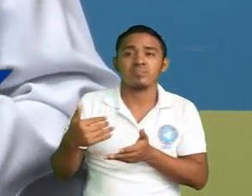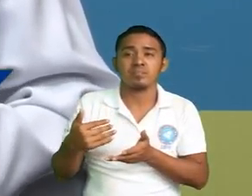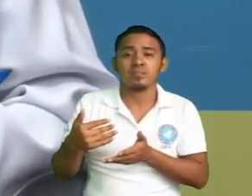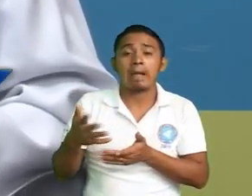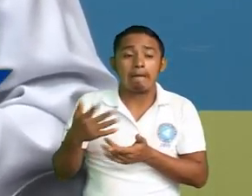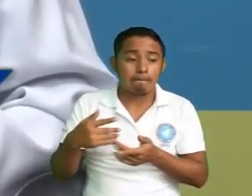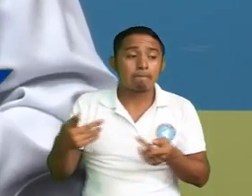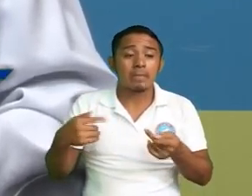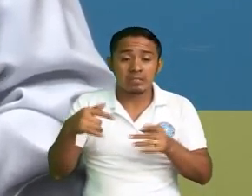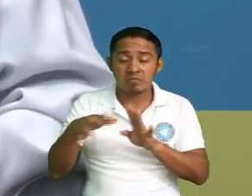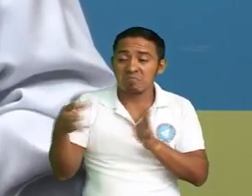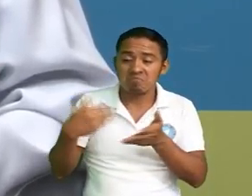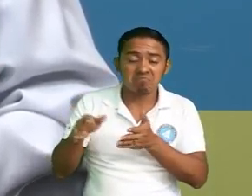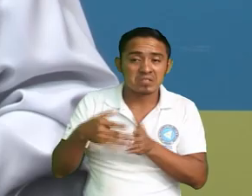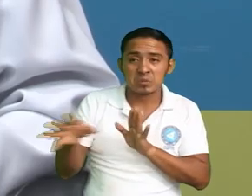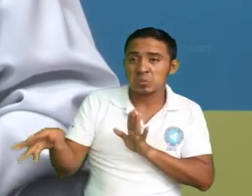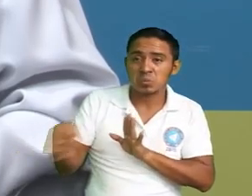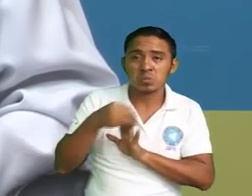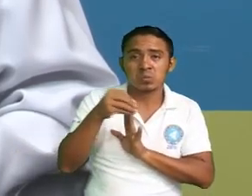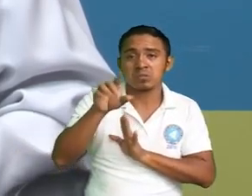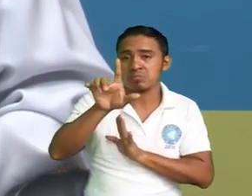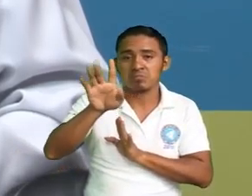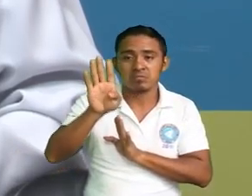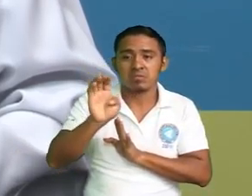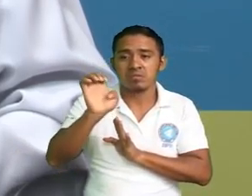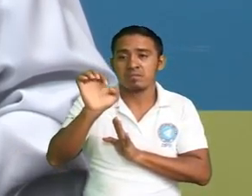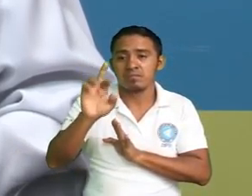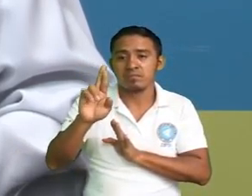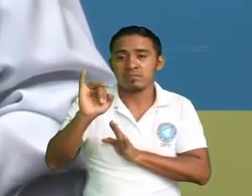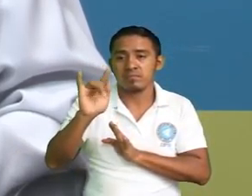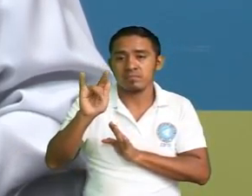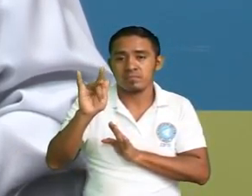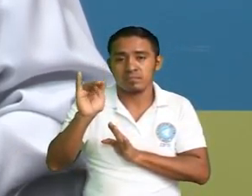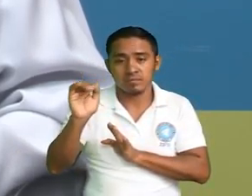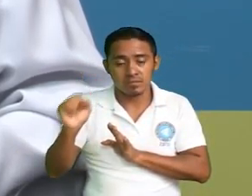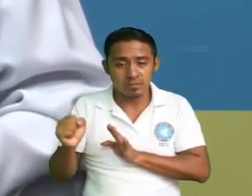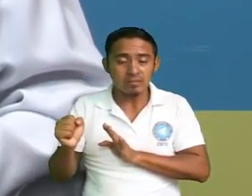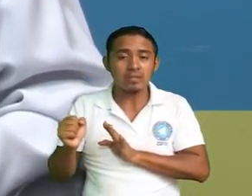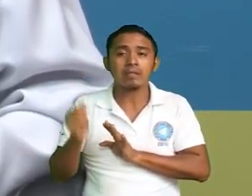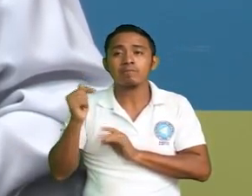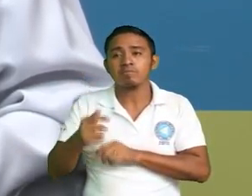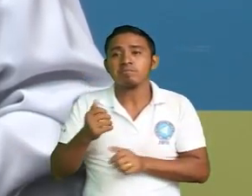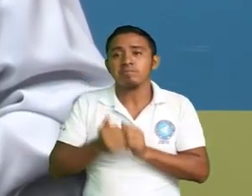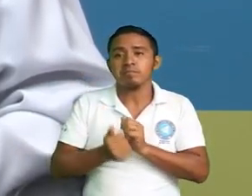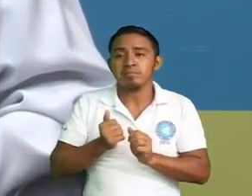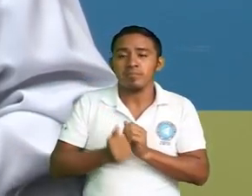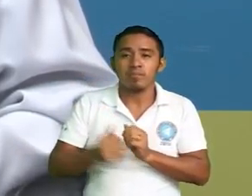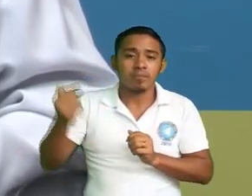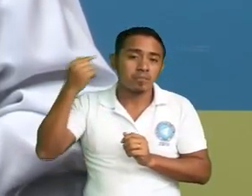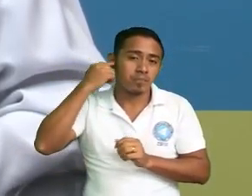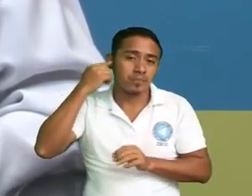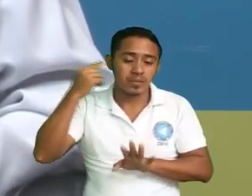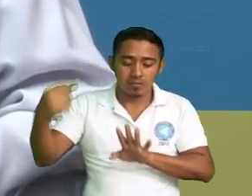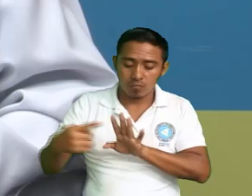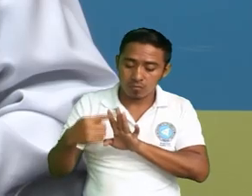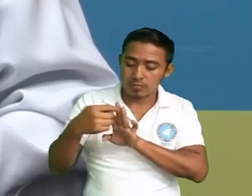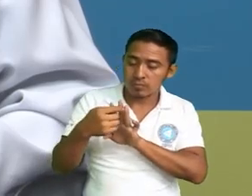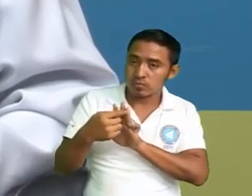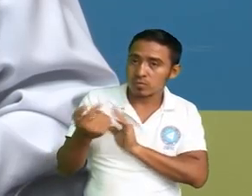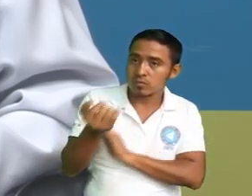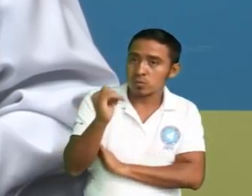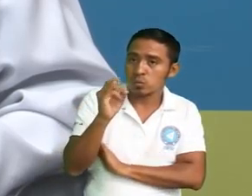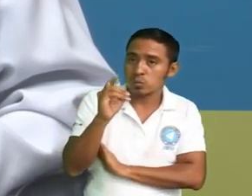corren mayor riesgo de presentar una laberintitis, una afectación del oído interno. Ya el paciente